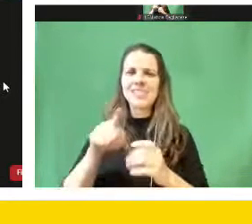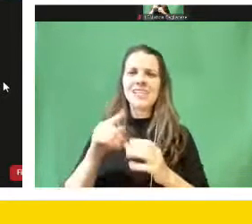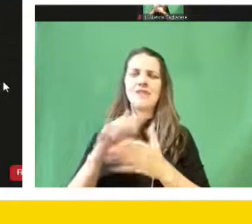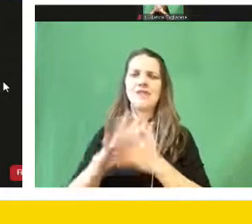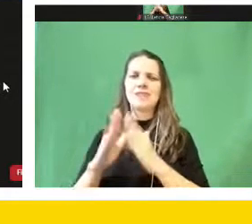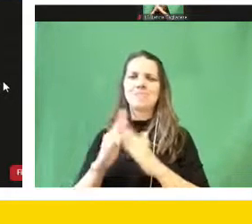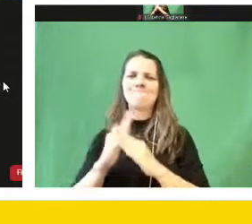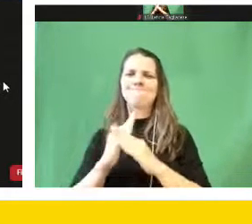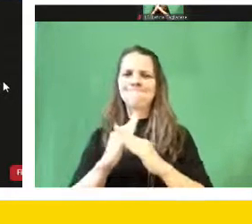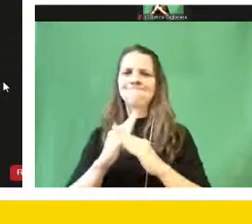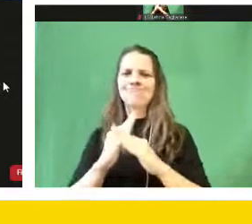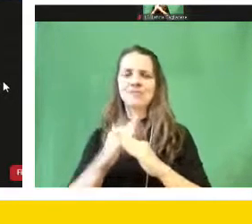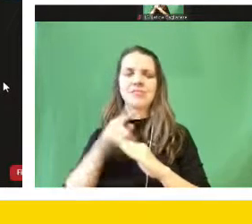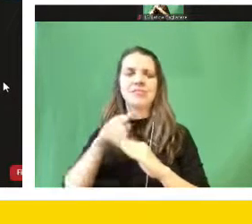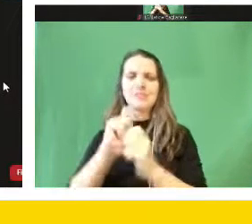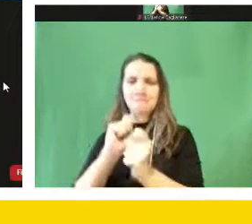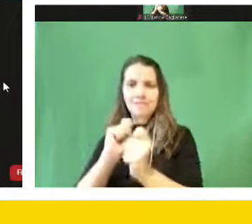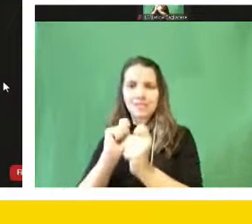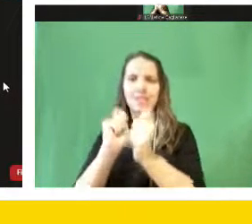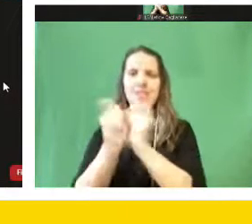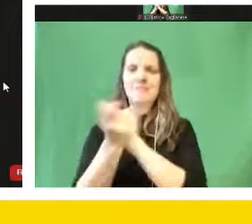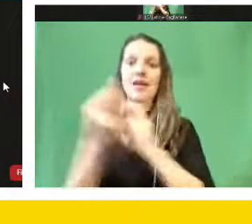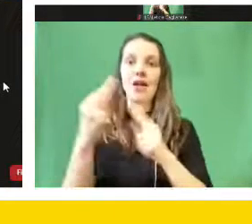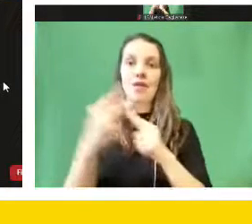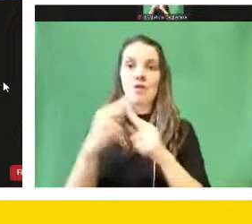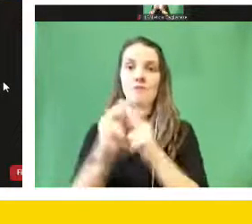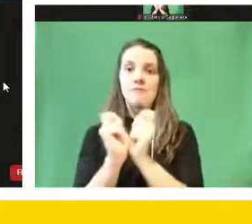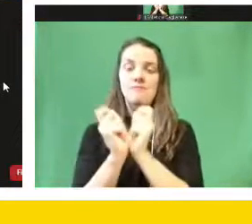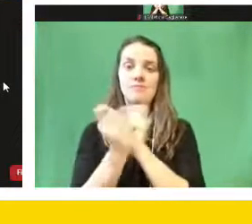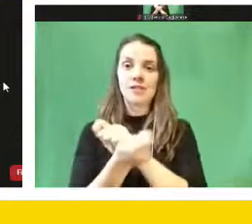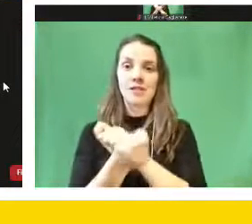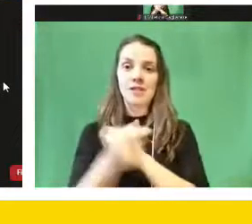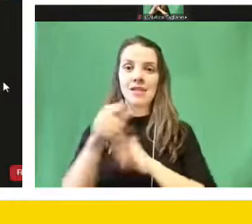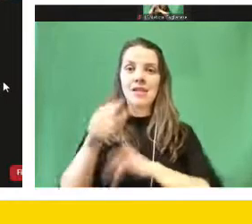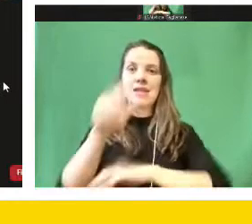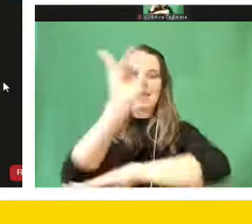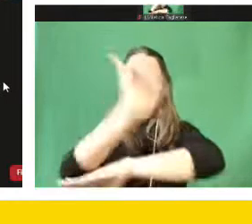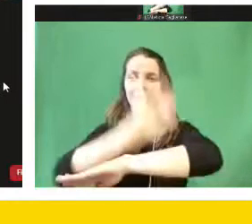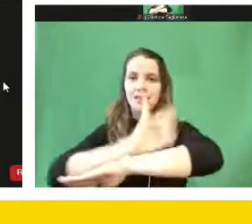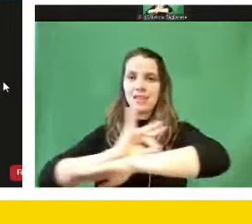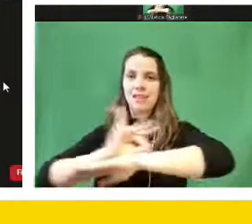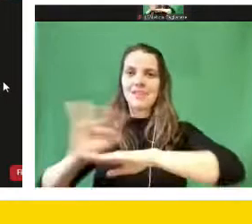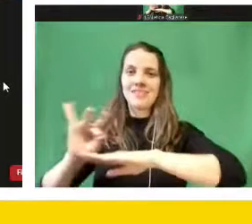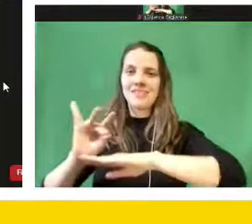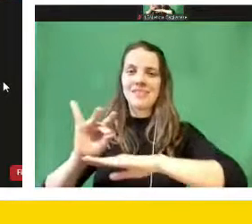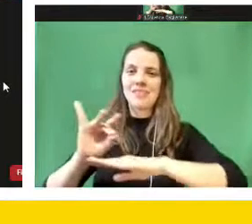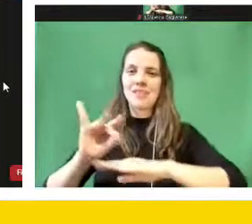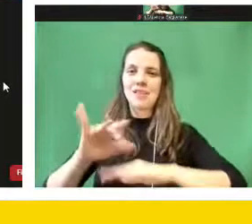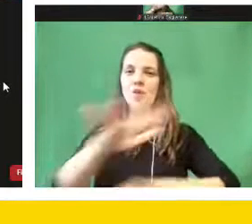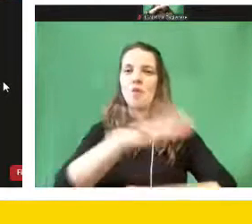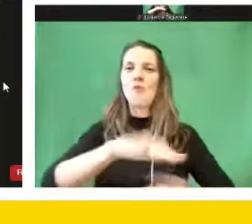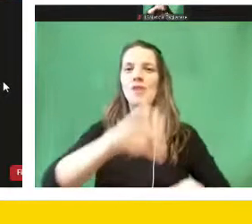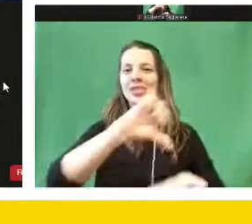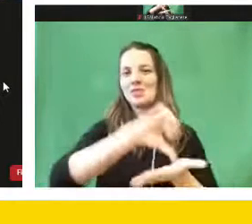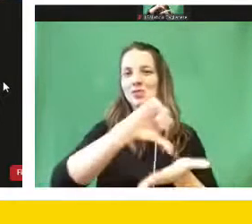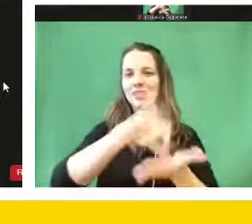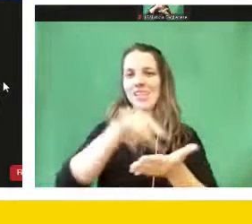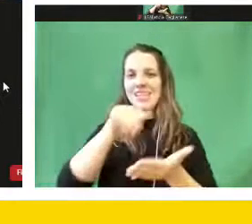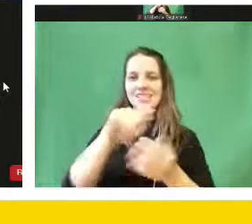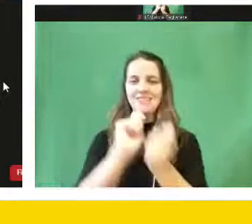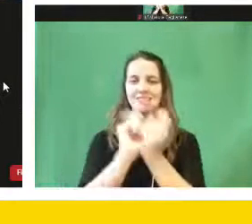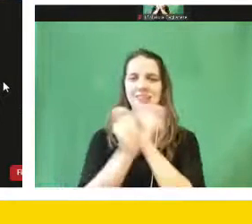bueno, cambiar el nombre de nuestro colegio por Colegio de Arquitectura y Urbanismo, y también, bueno, queríamos compartirlo con ustedes.